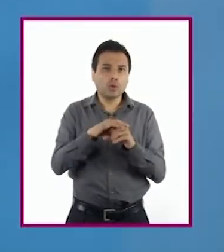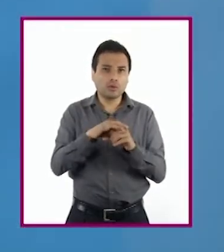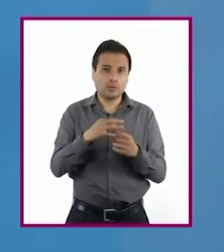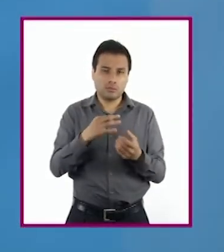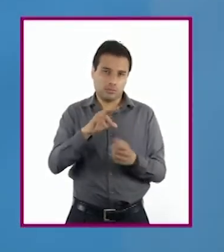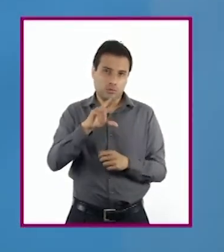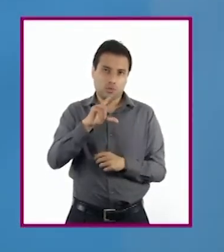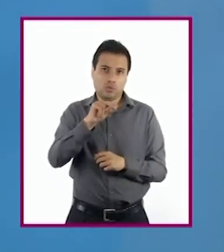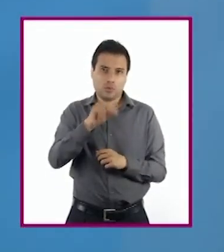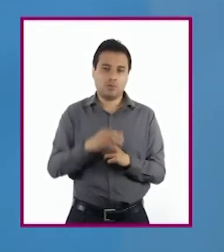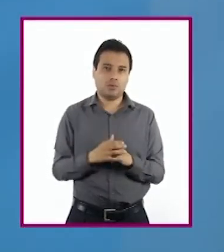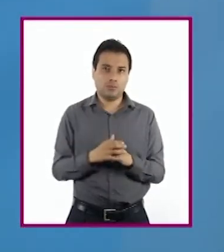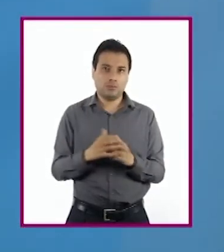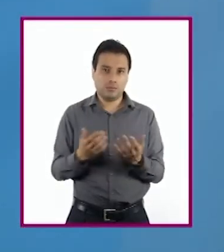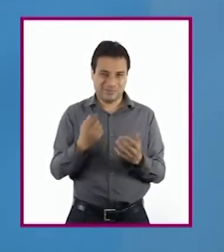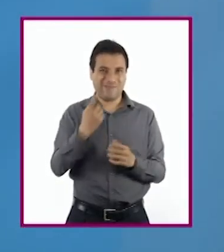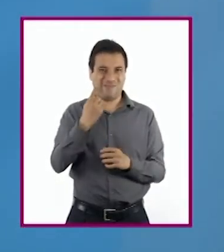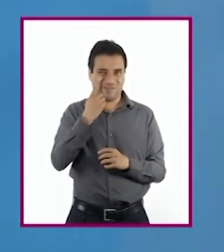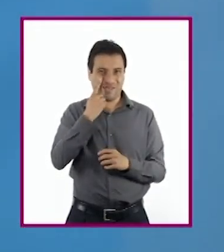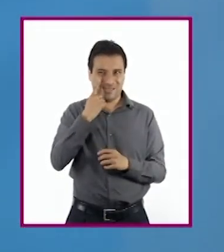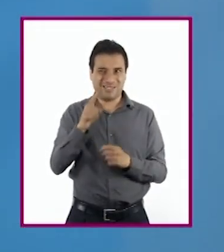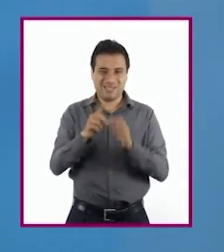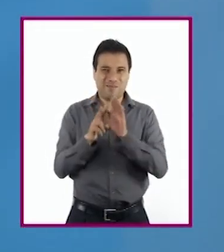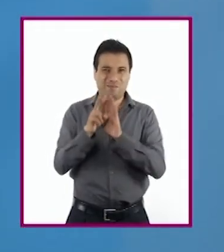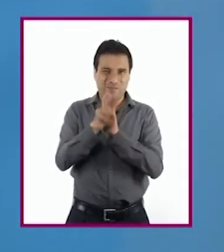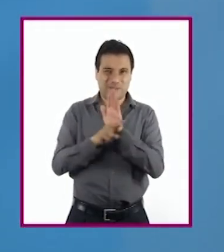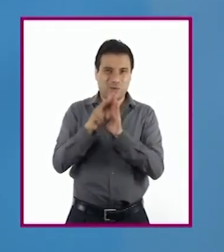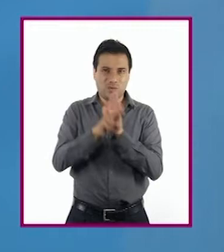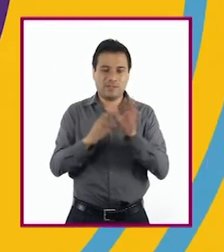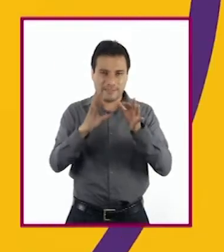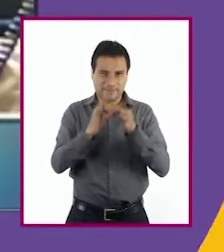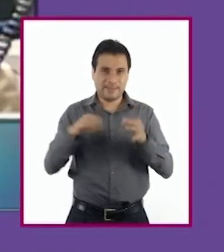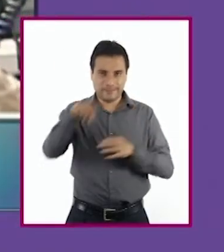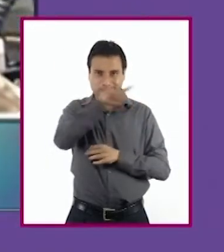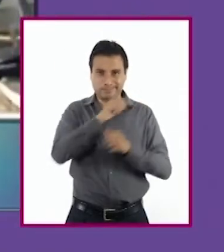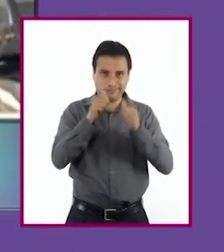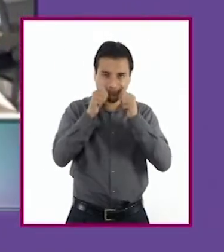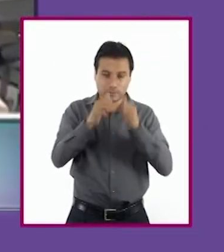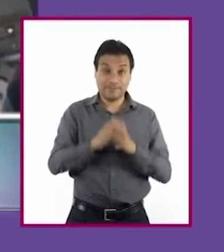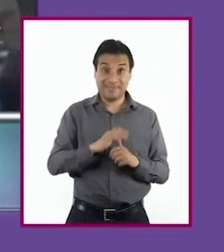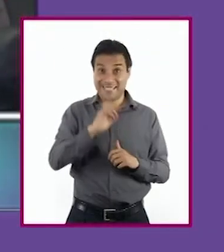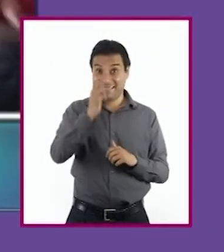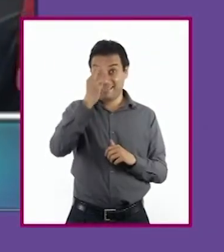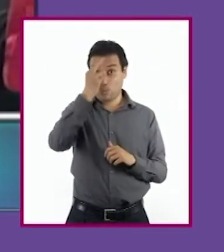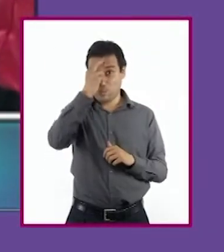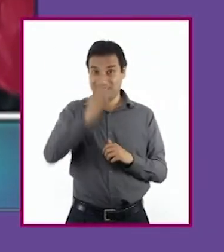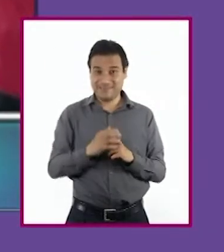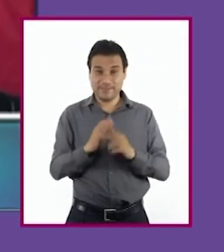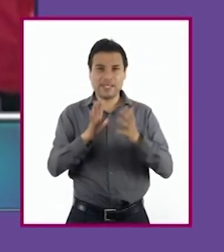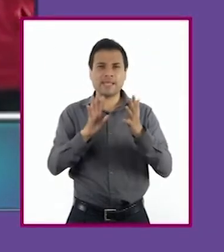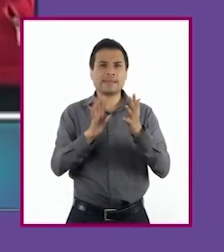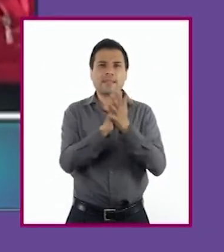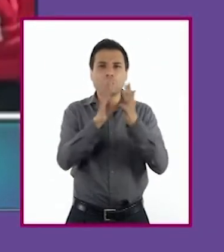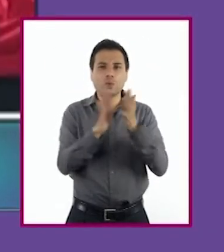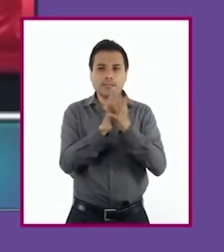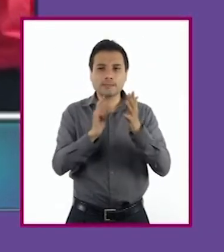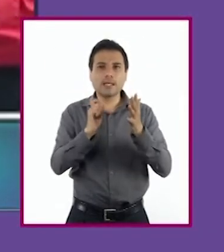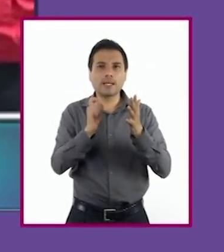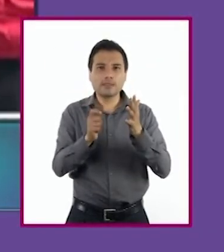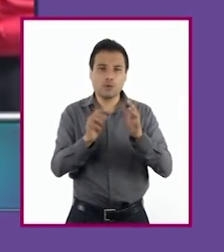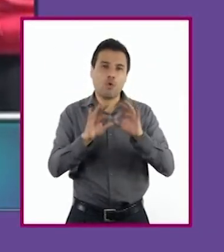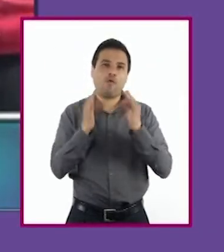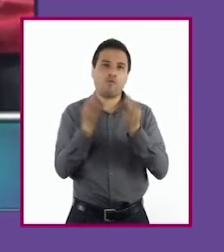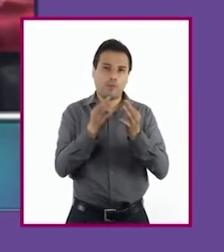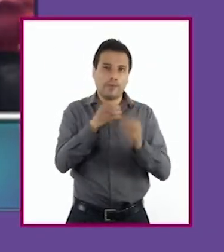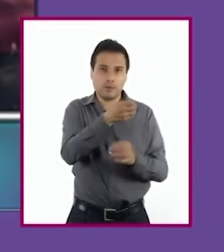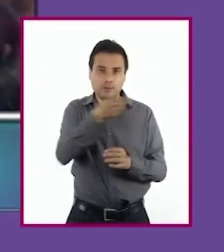invito a tomar en cuenta lo que se explica en el siguiente video. Como recordarás, la democracia es una forma de organización